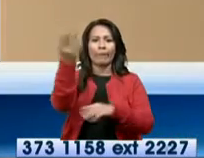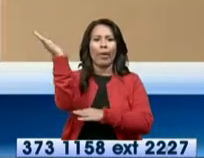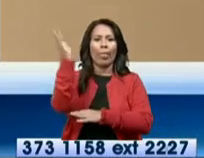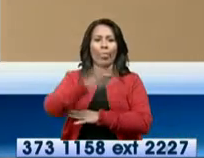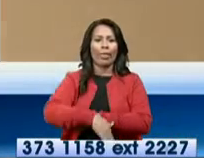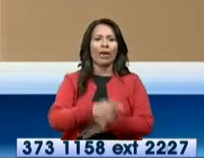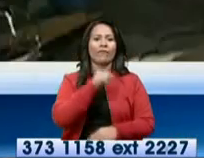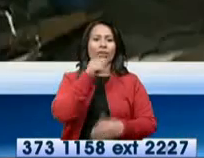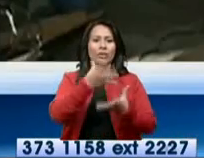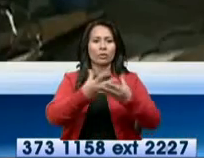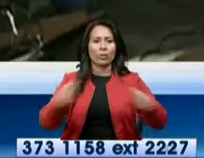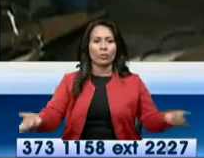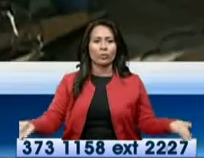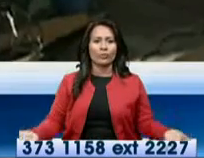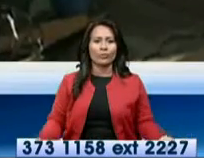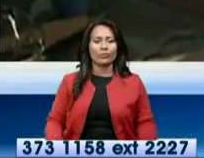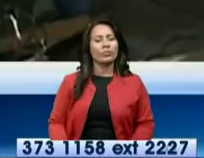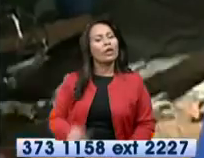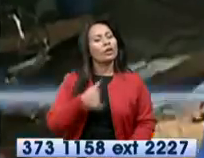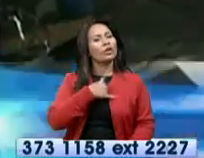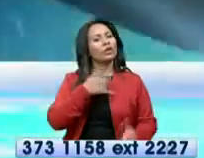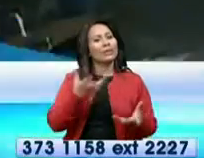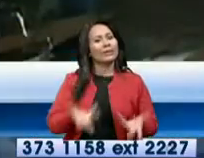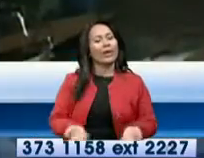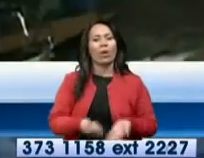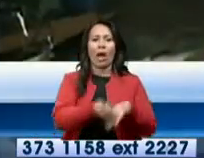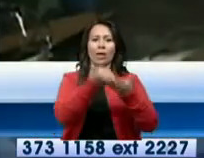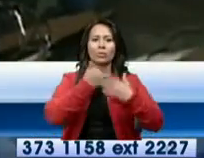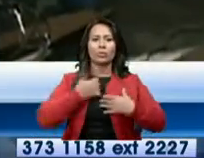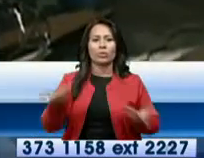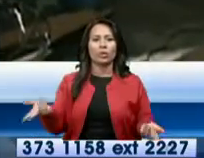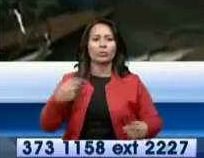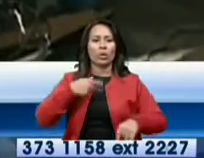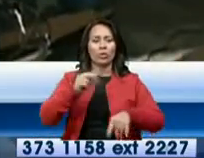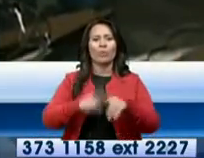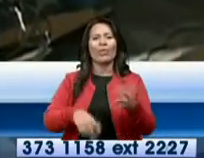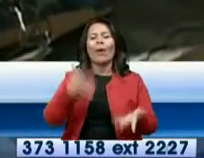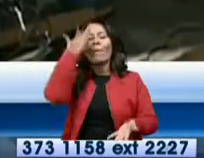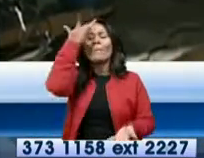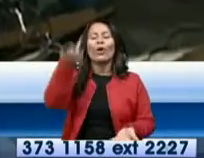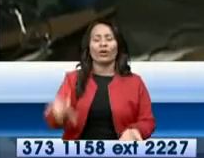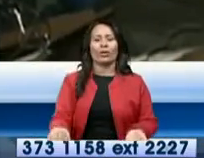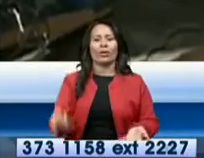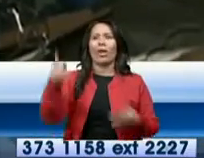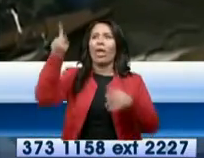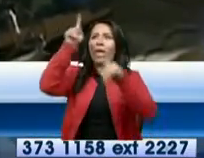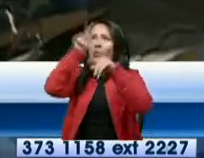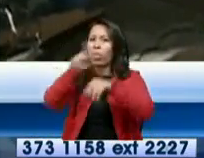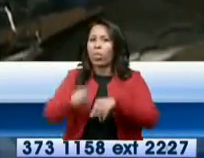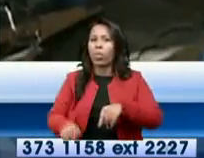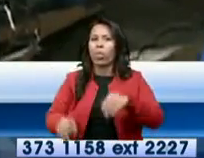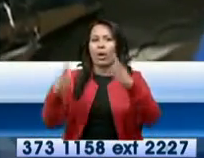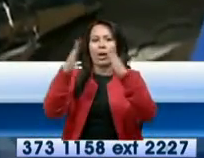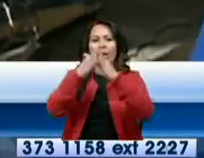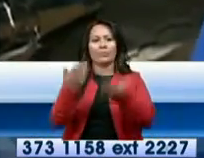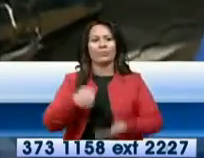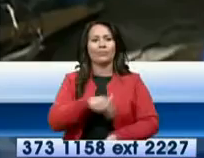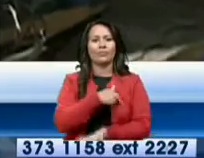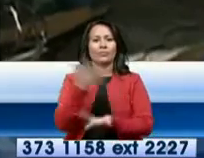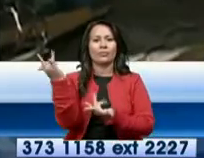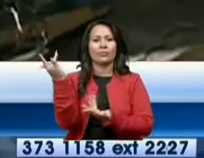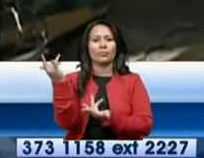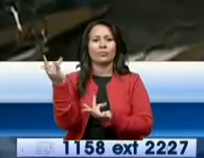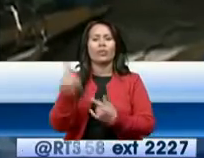una solución. Y yo creo que lo prioritario es el estudio de suelo para identificar cuál fue la causa de lo que suscitó. Estamos a la espera, ¿no? Pero nosotros vamos a